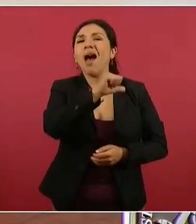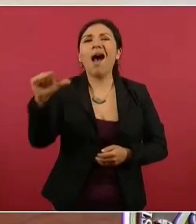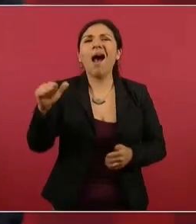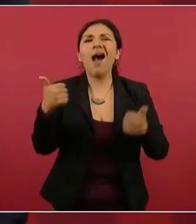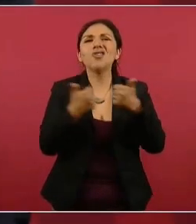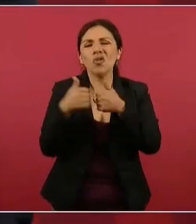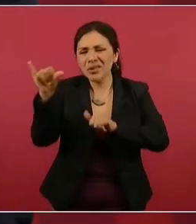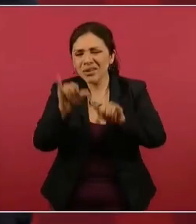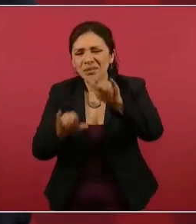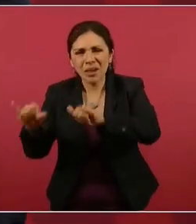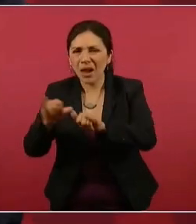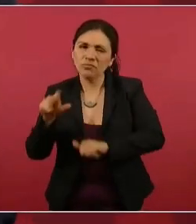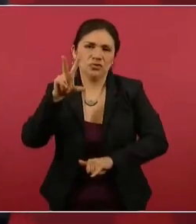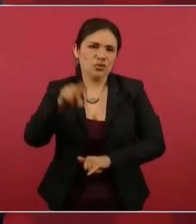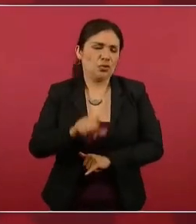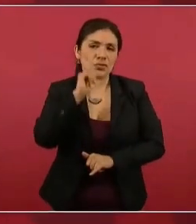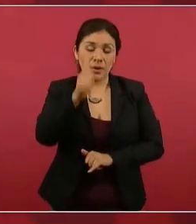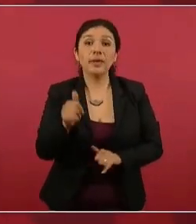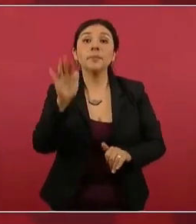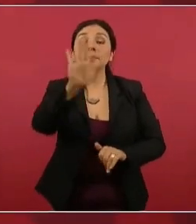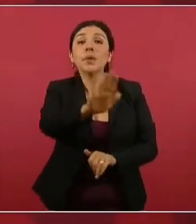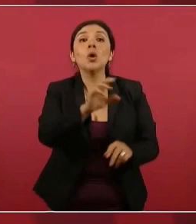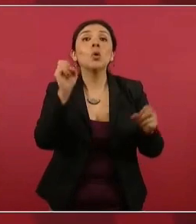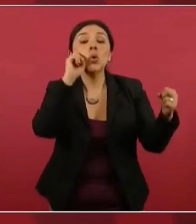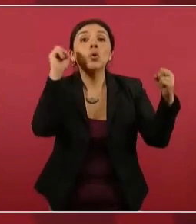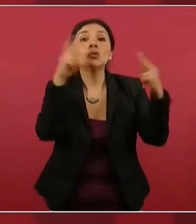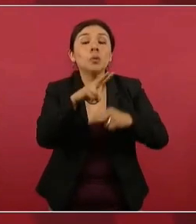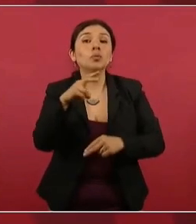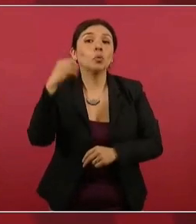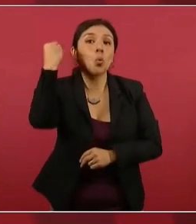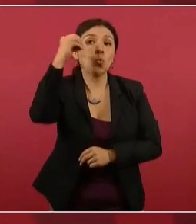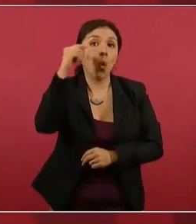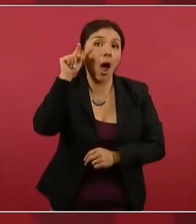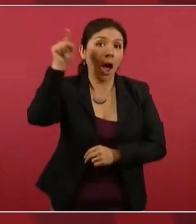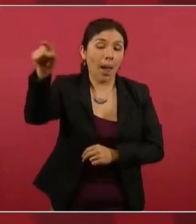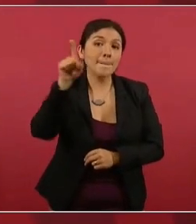Nos vemos en Oaxaca mañana. Bueno, desde hoy tenemos a las 6.